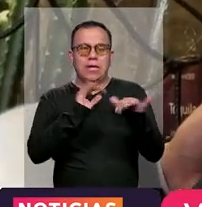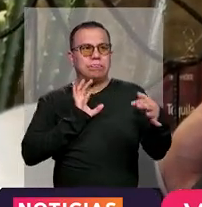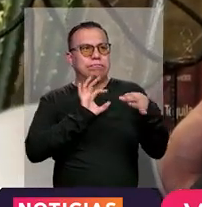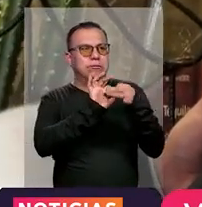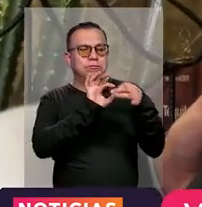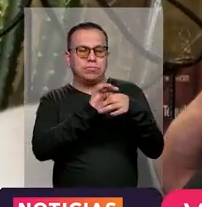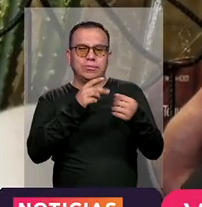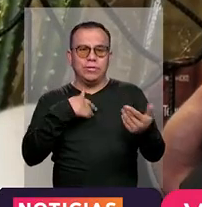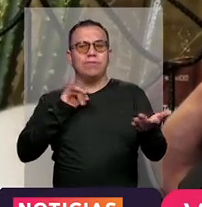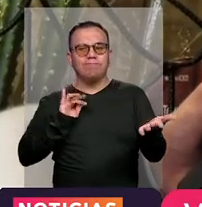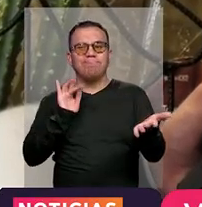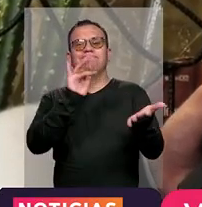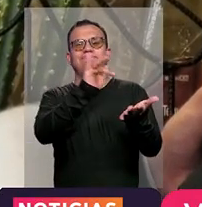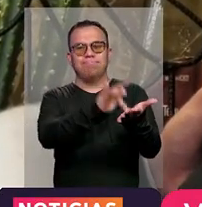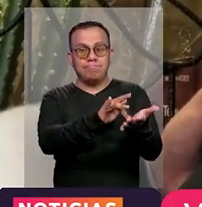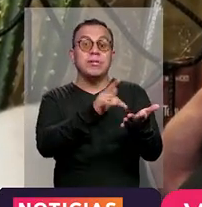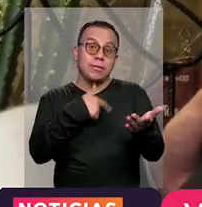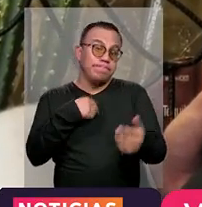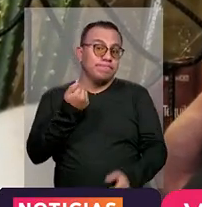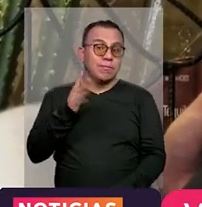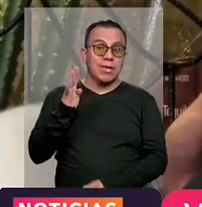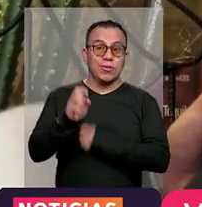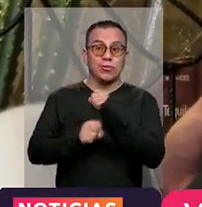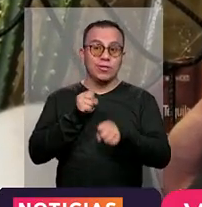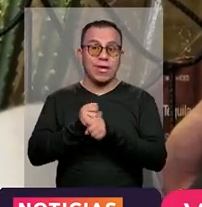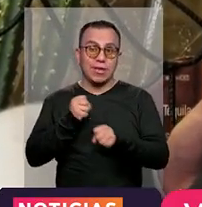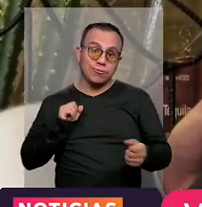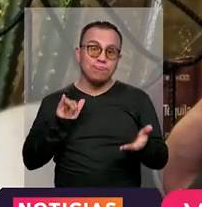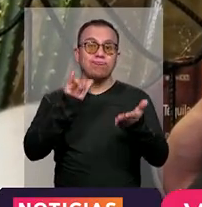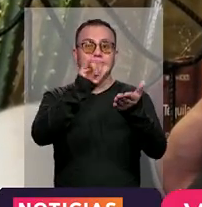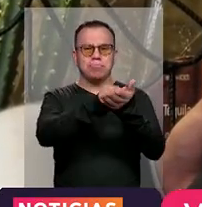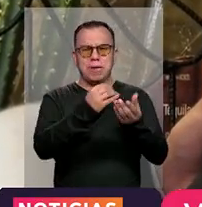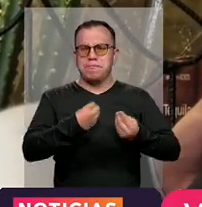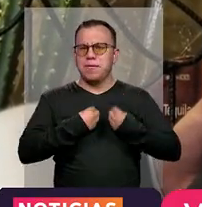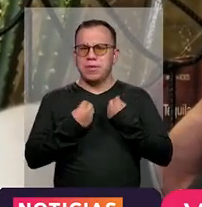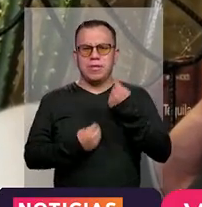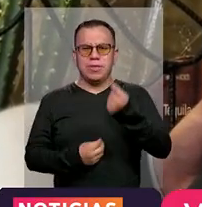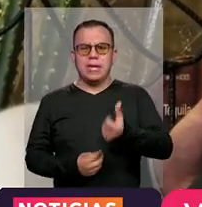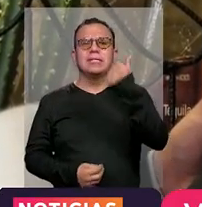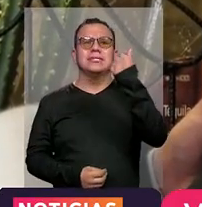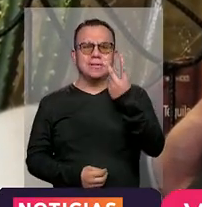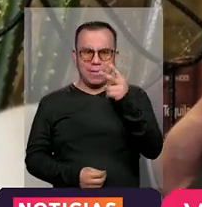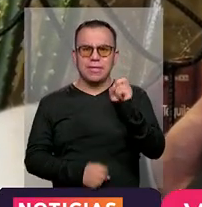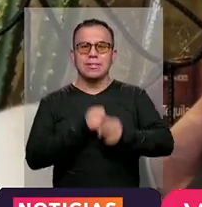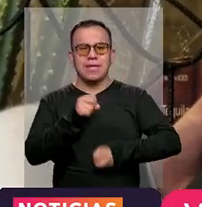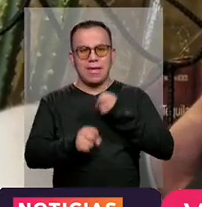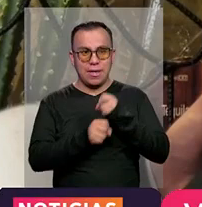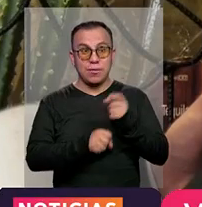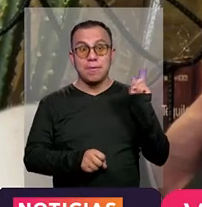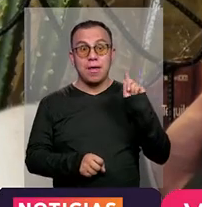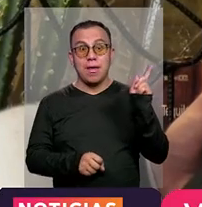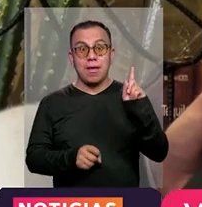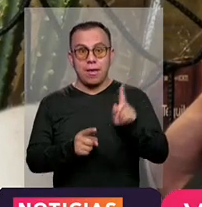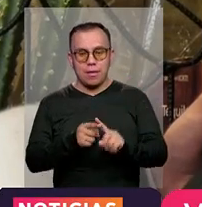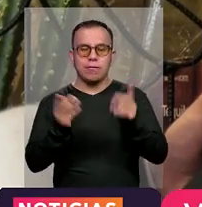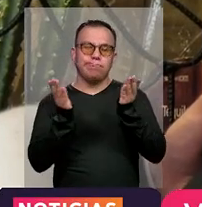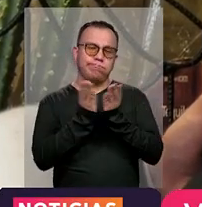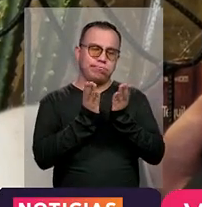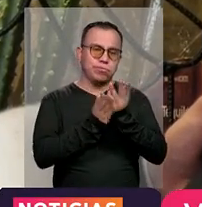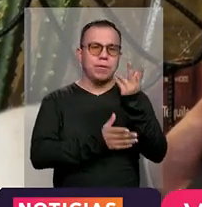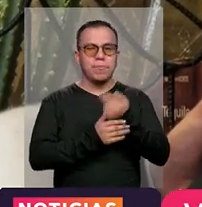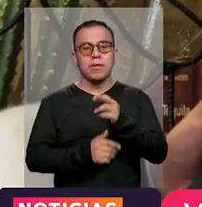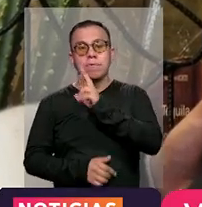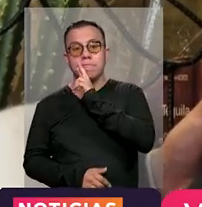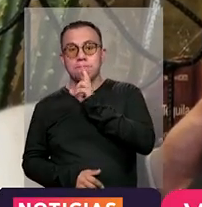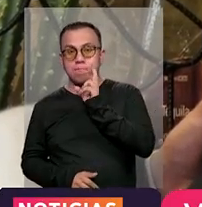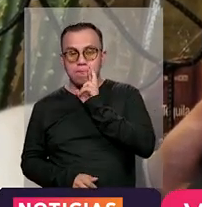esas películas tengo que irme para allá a los 14 años para méxico y allá duró viviendo casi 20 años y entre ese tiempo estudió y trabaja en